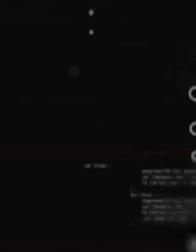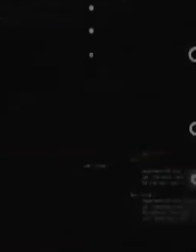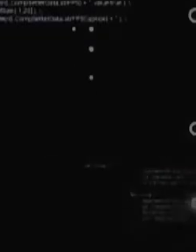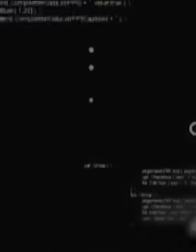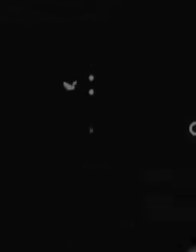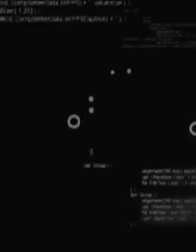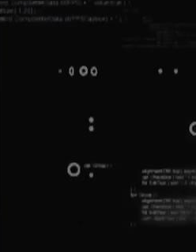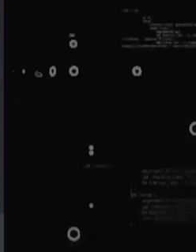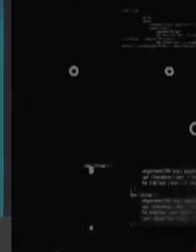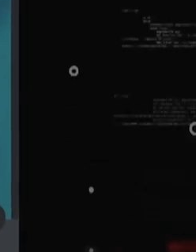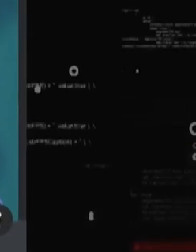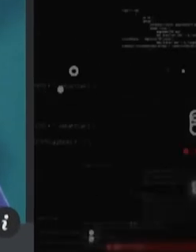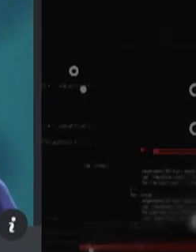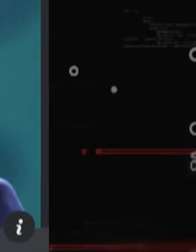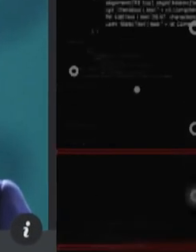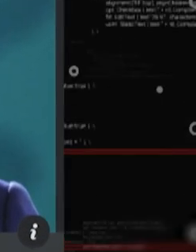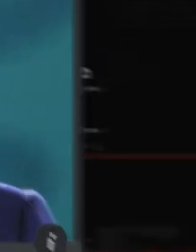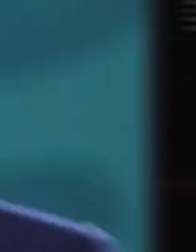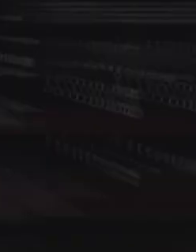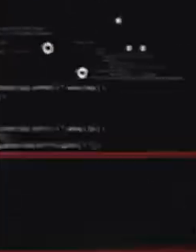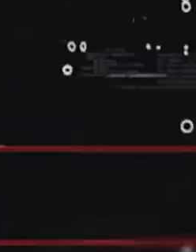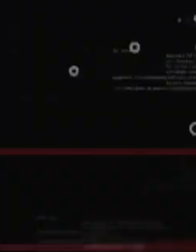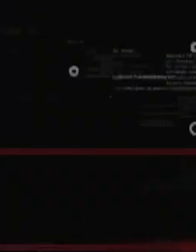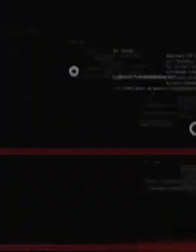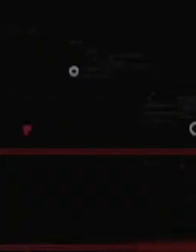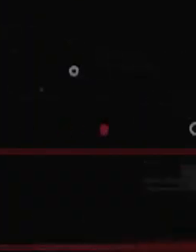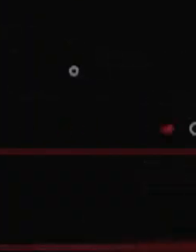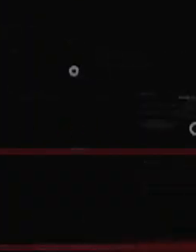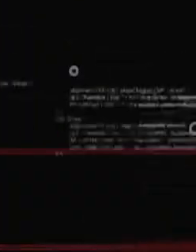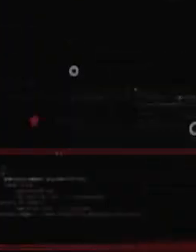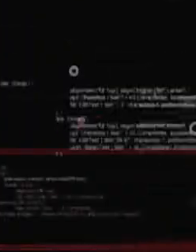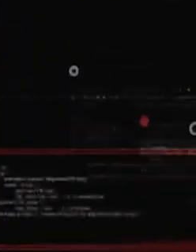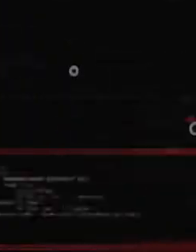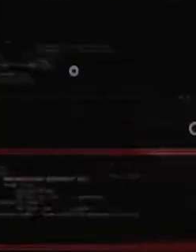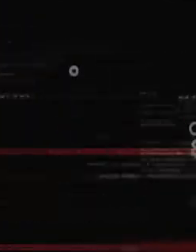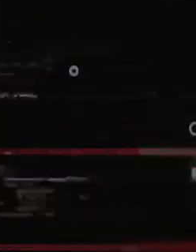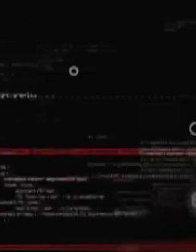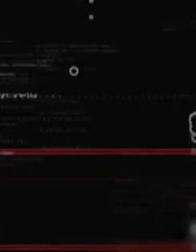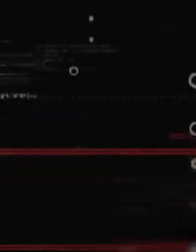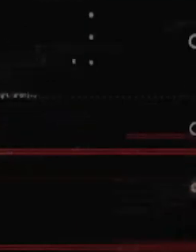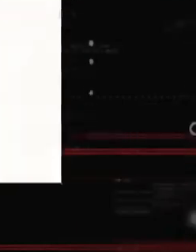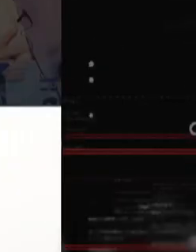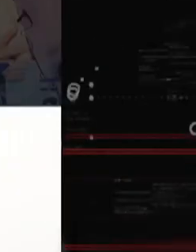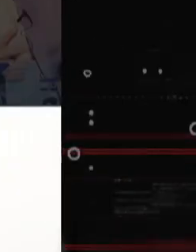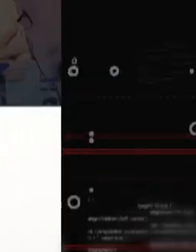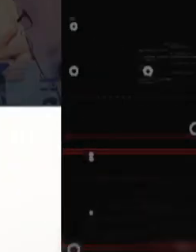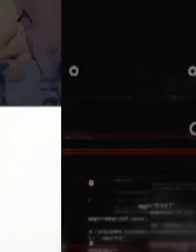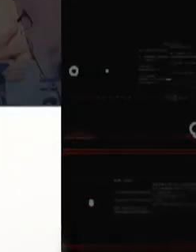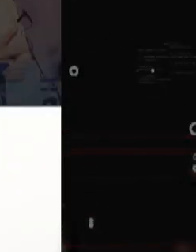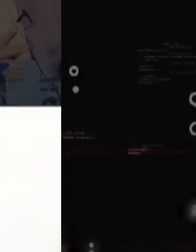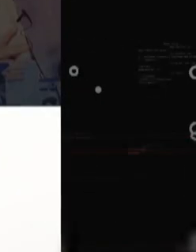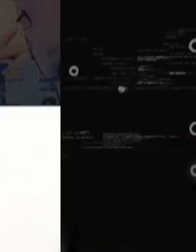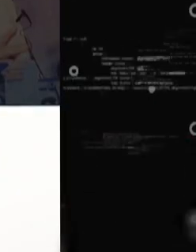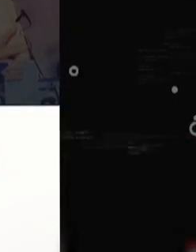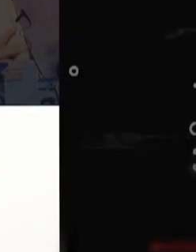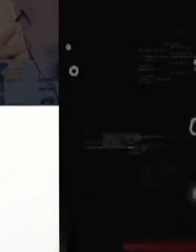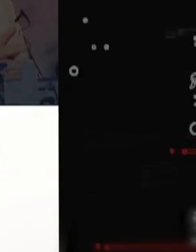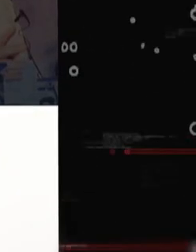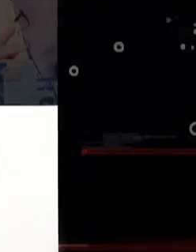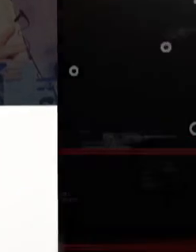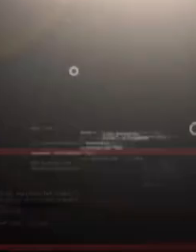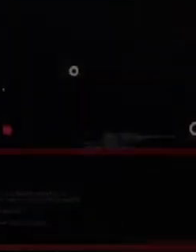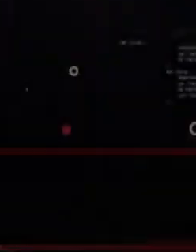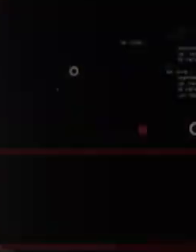El 30 de enero de 2024, dos medios de comunicación, la Dolce Vele y ProPublica, y la organización Inside